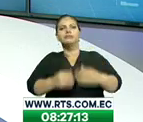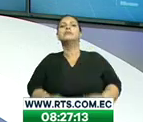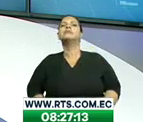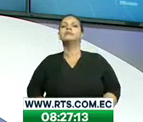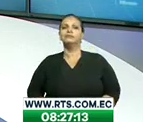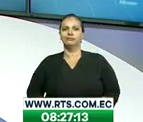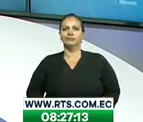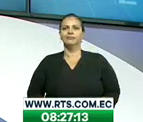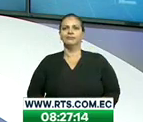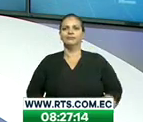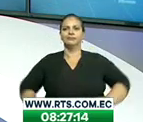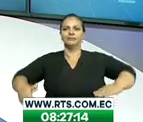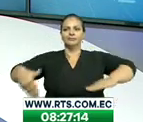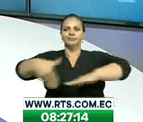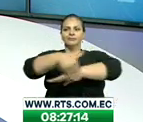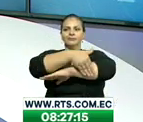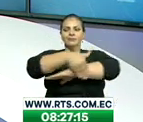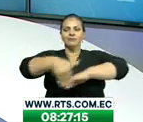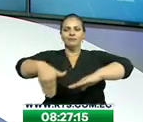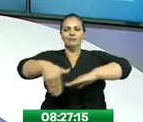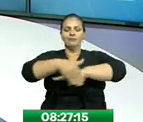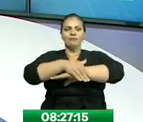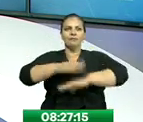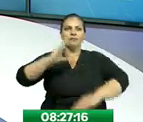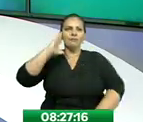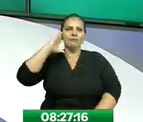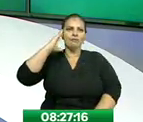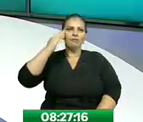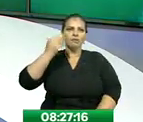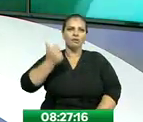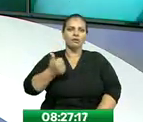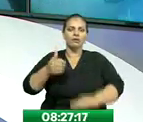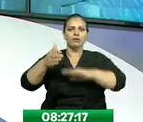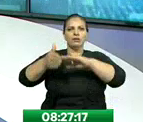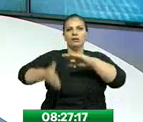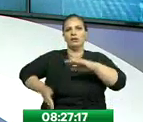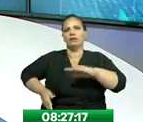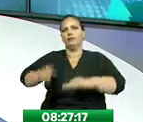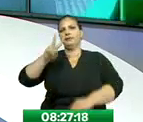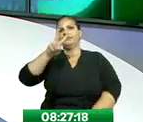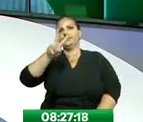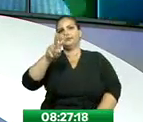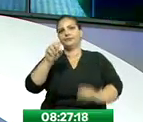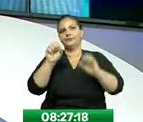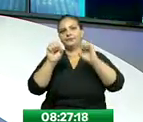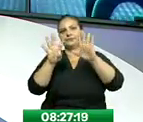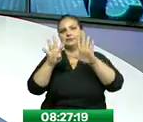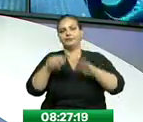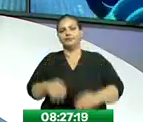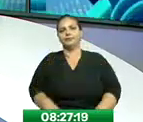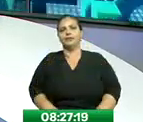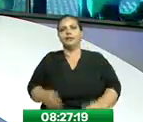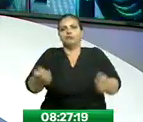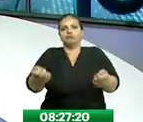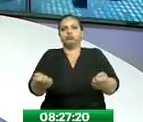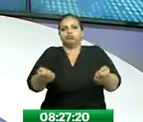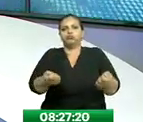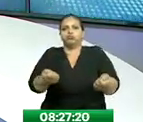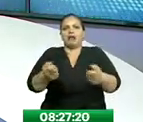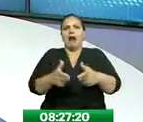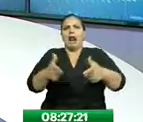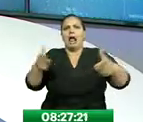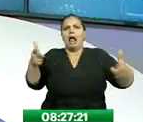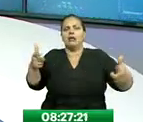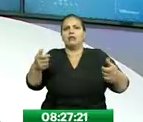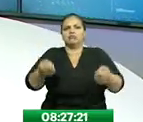estos cables de alta tensión que han caído en la calle, pero producto de que ha pasado un vehículo grande, alto, y ha tumbado los cables. Pero me